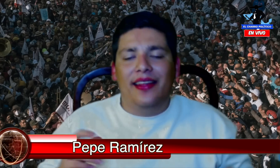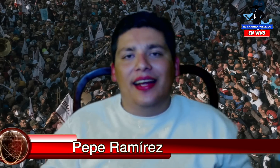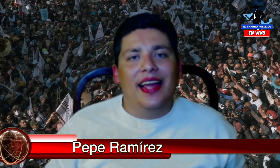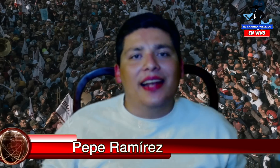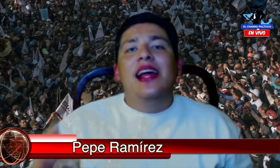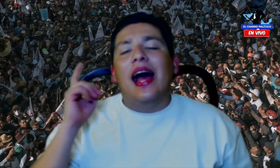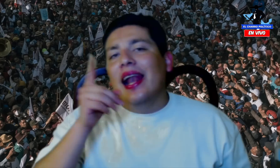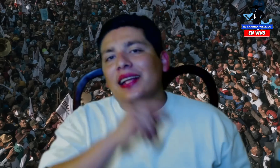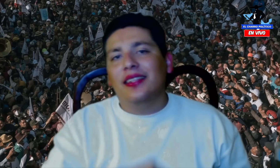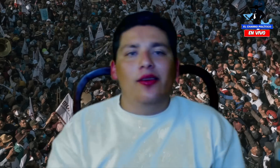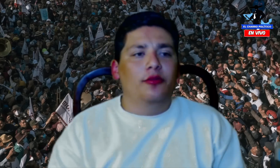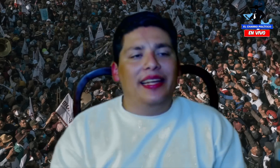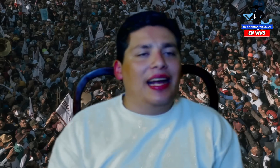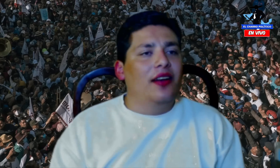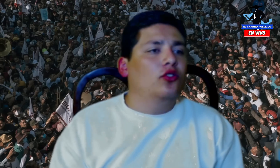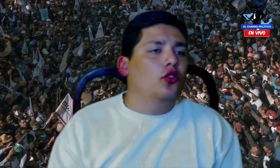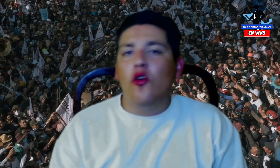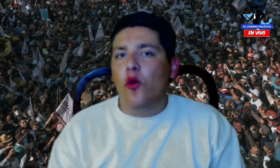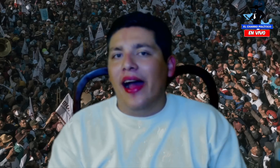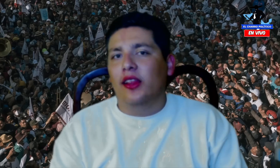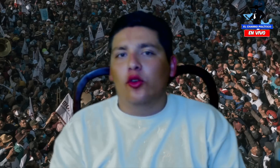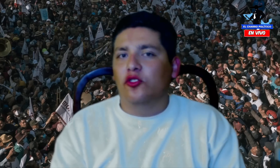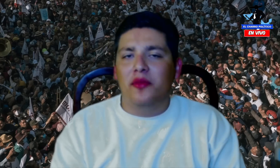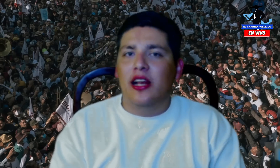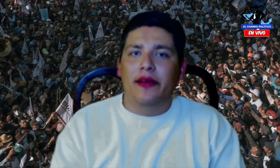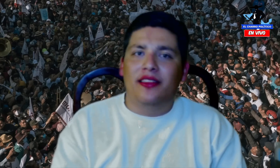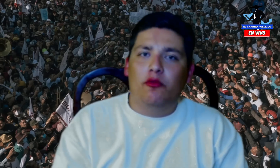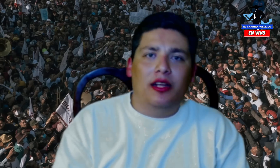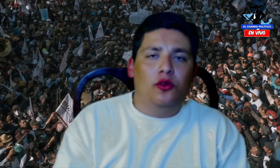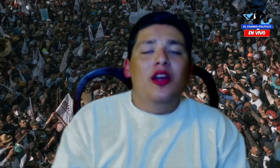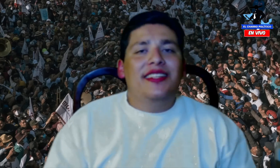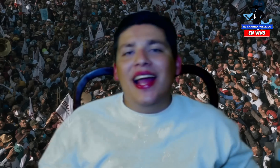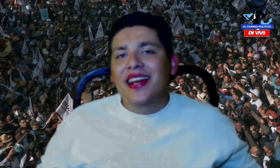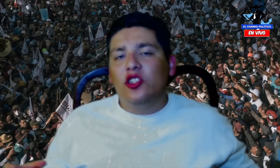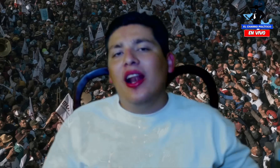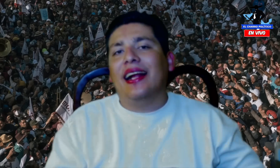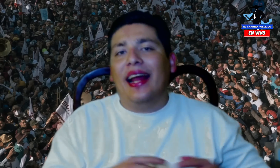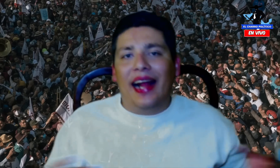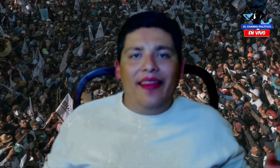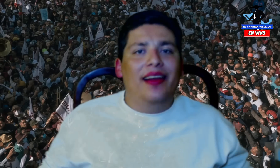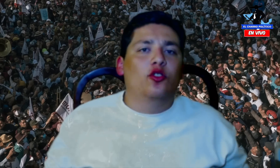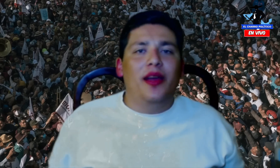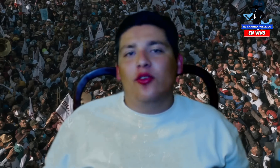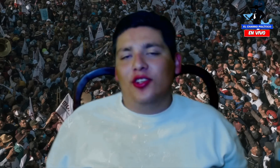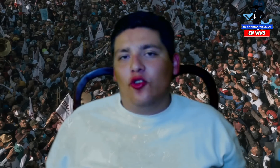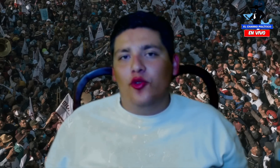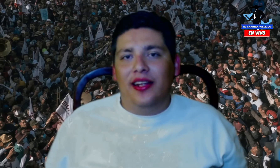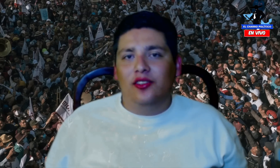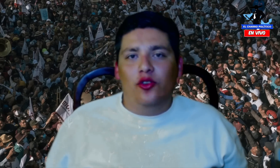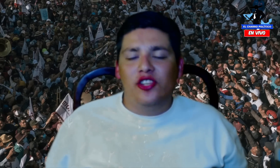tratar de engañar a las y los mexicanos rumbo al 2024. Ya inició la cargada en los medios